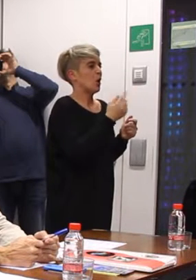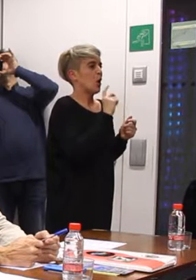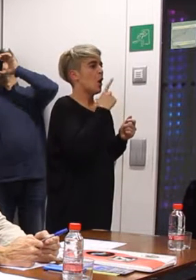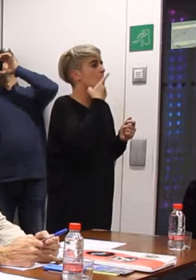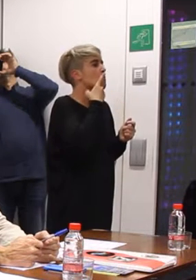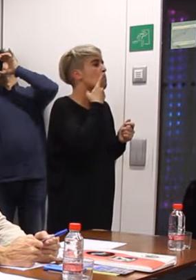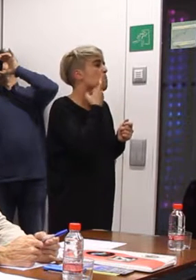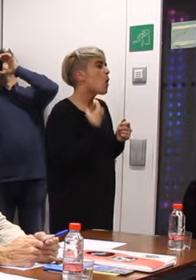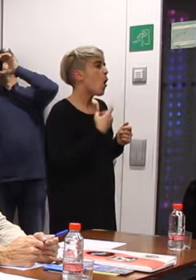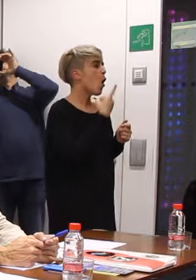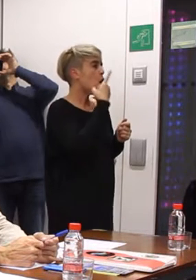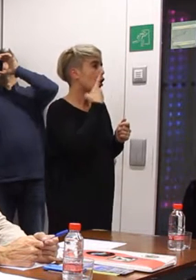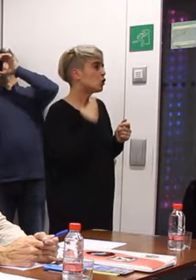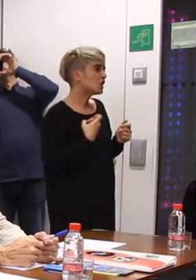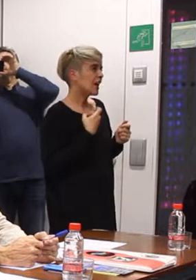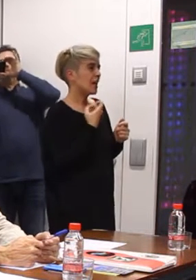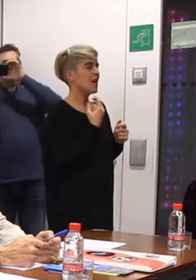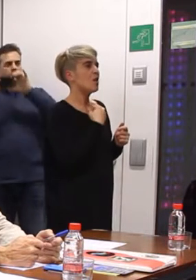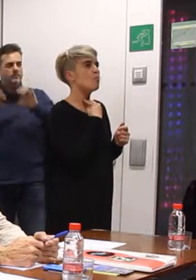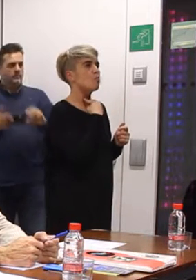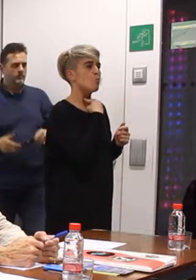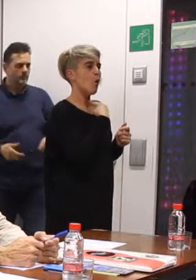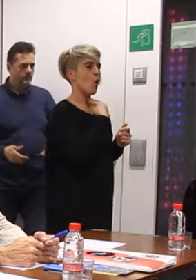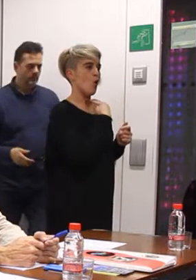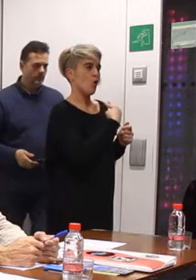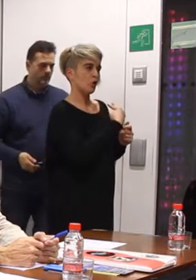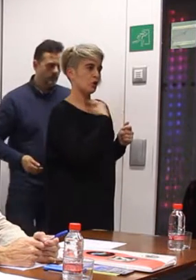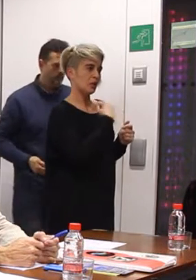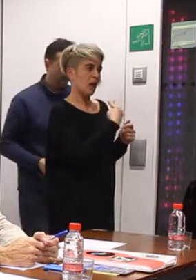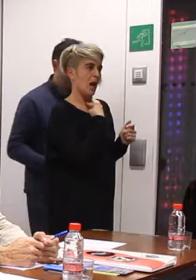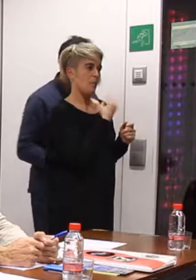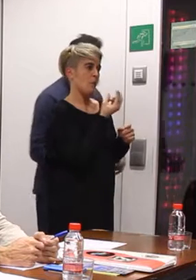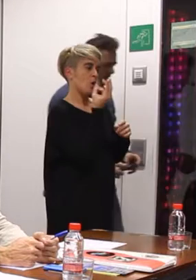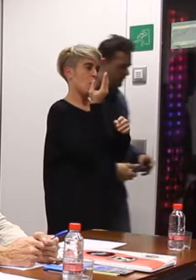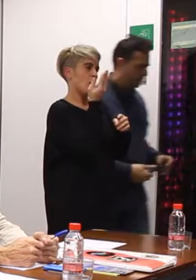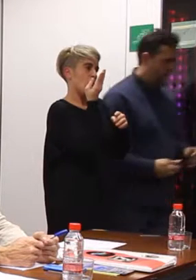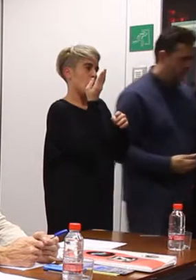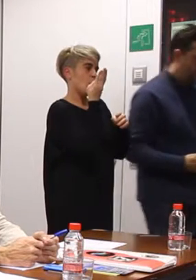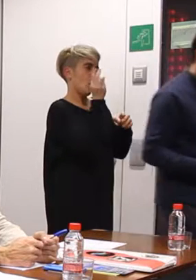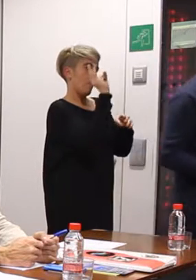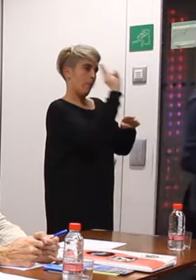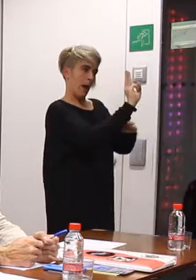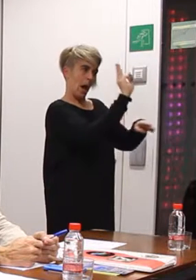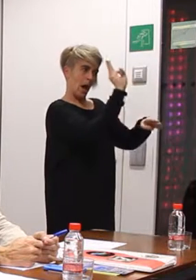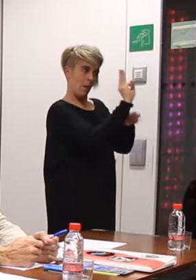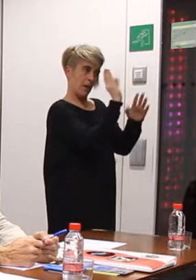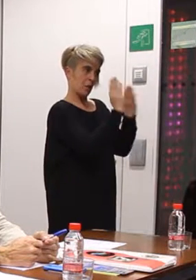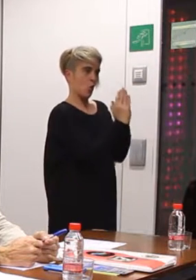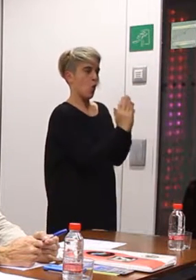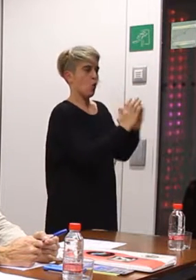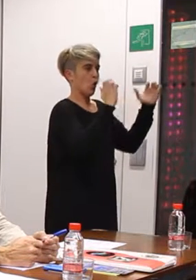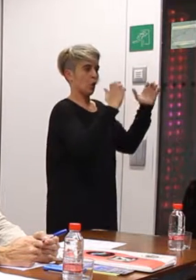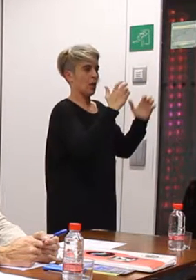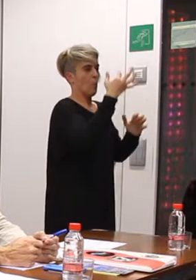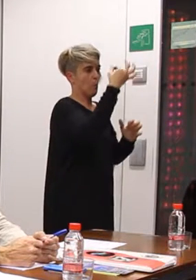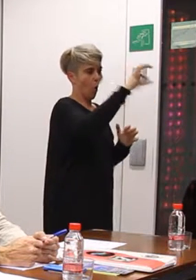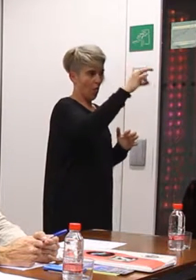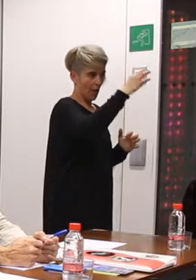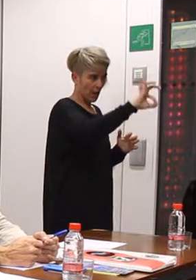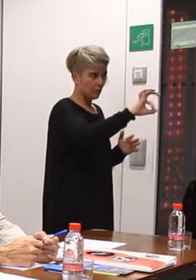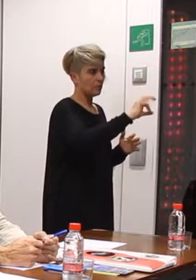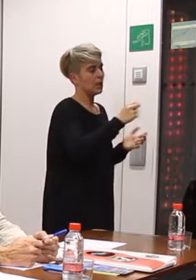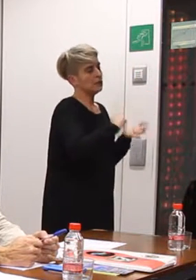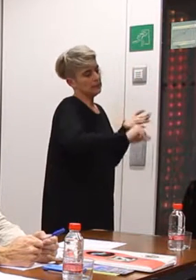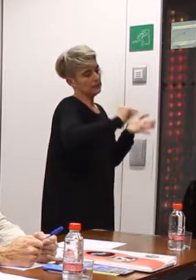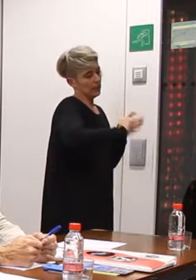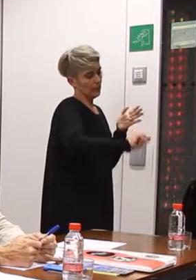es síndic portavoz del grupo parlamentario Podemos-Podem en les Corts Valencianes, es